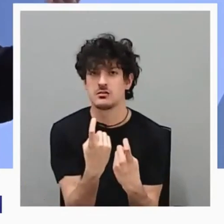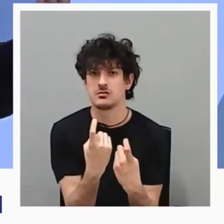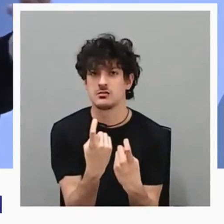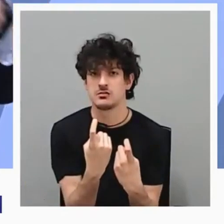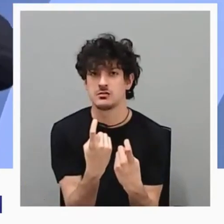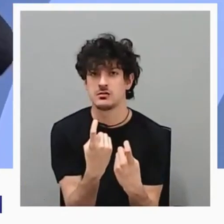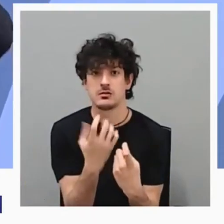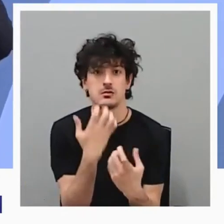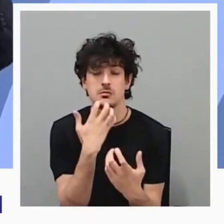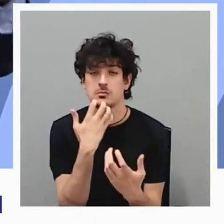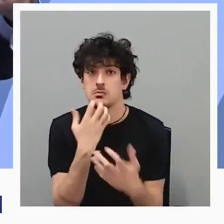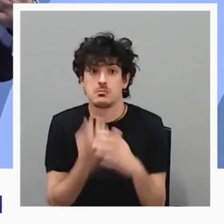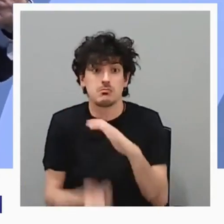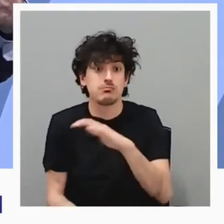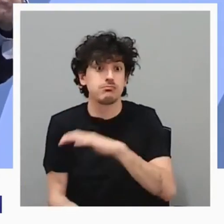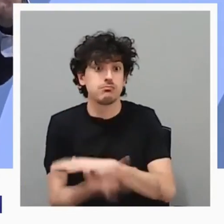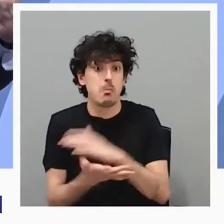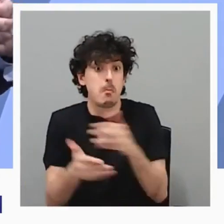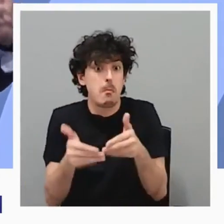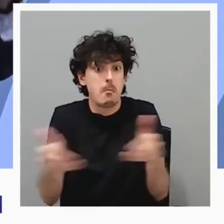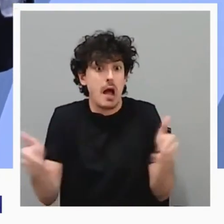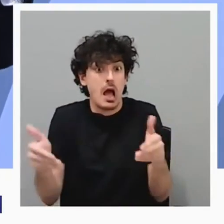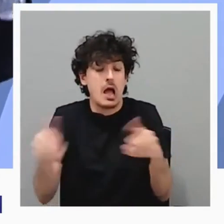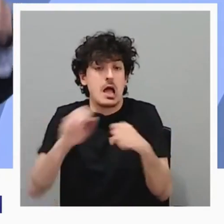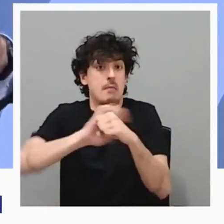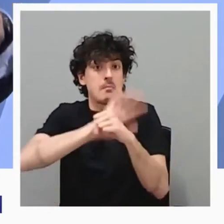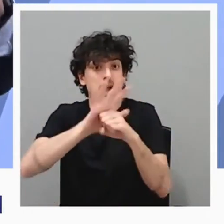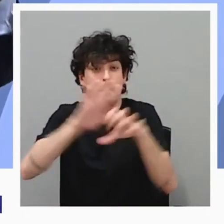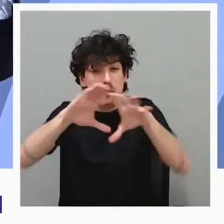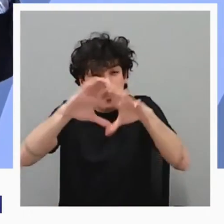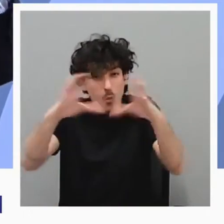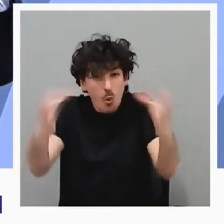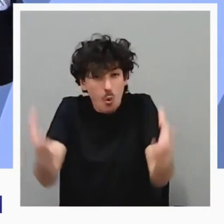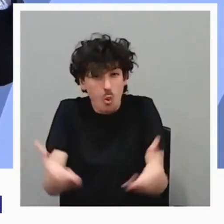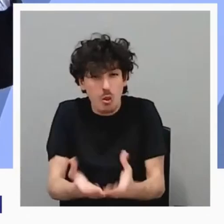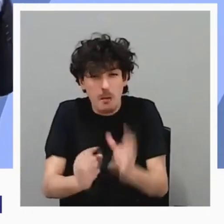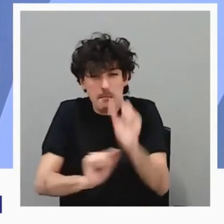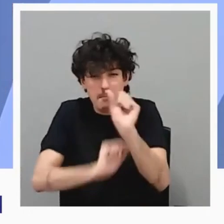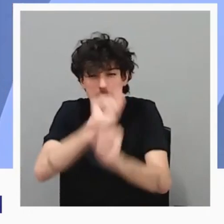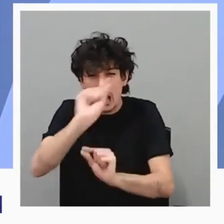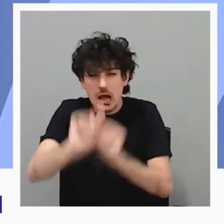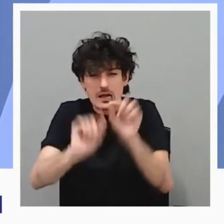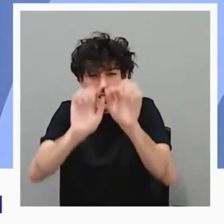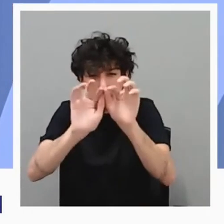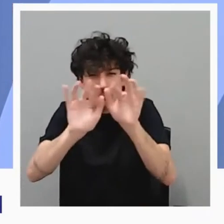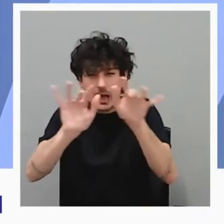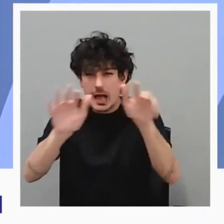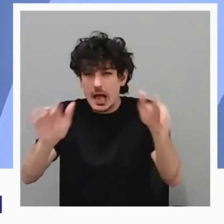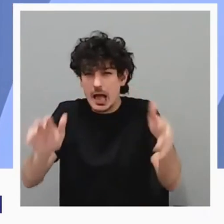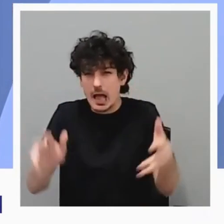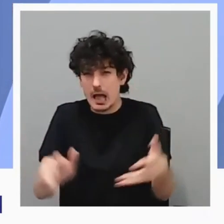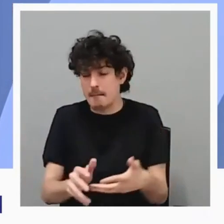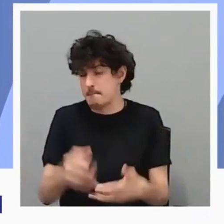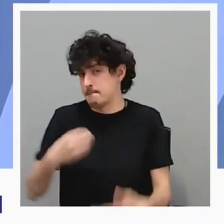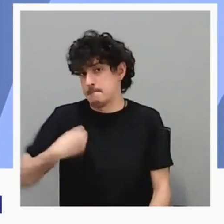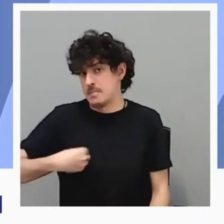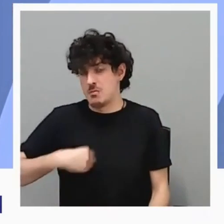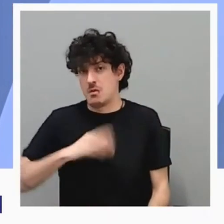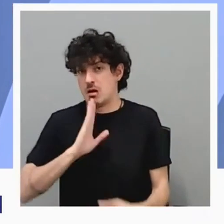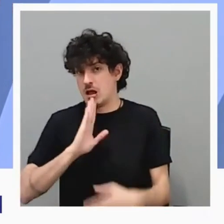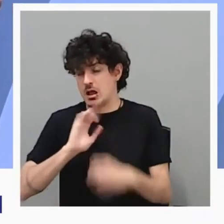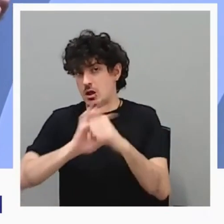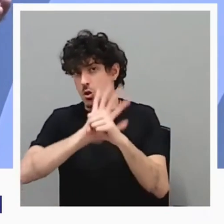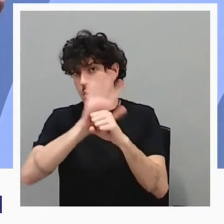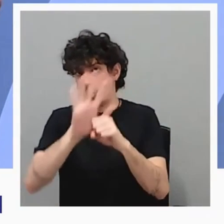una pandemia de la magnitud global que ha tenido la pandemia del coronavirus